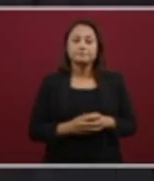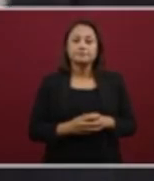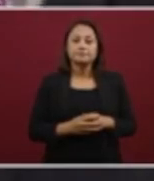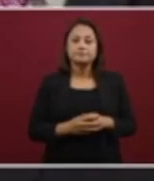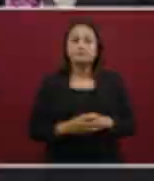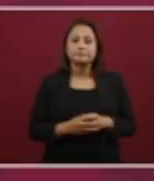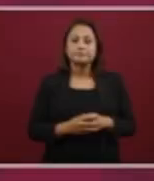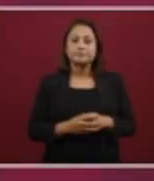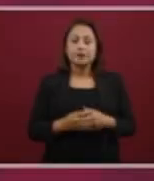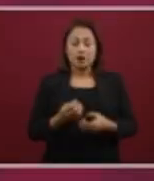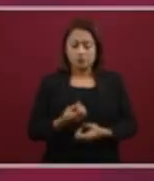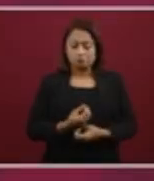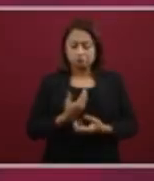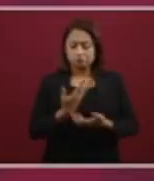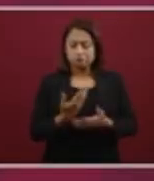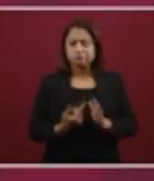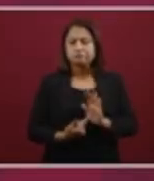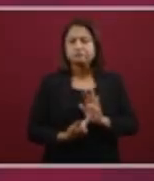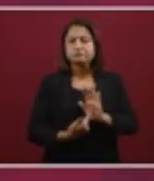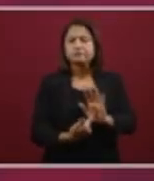de manera